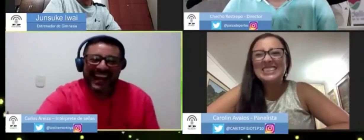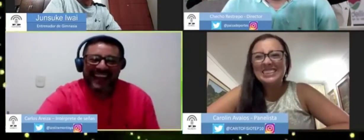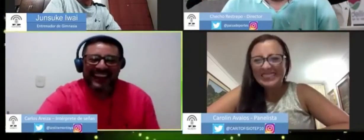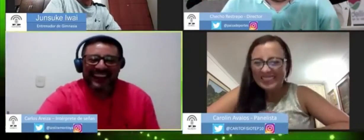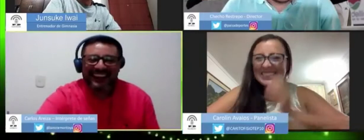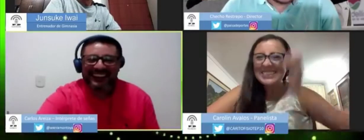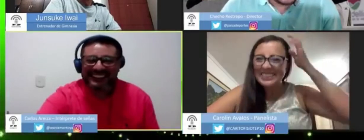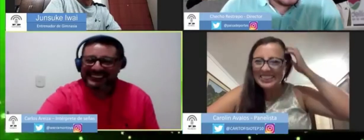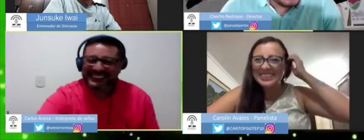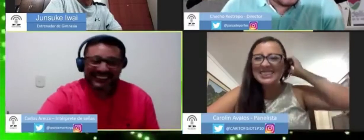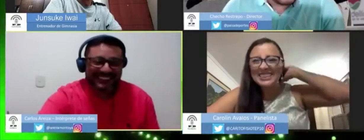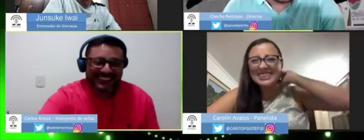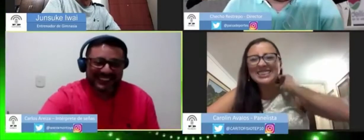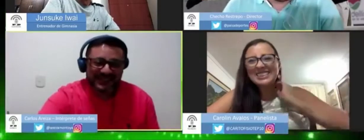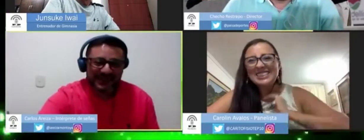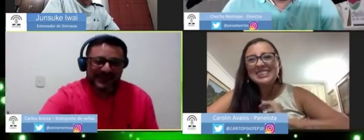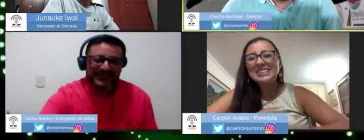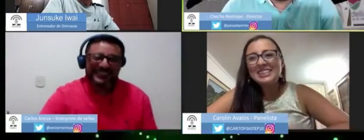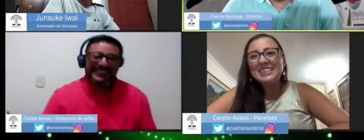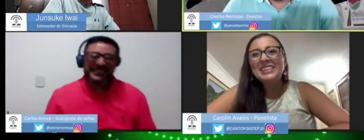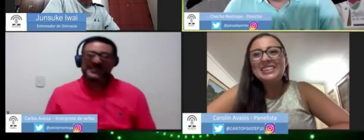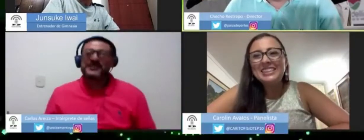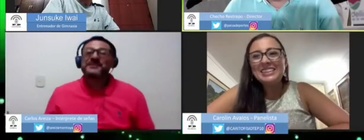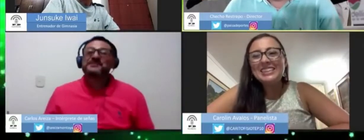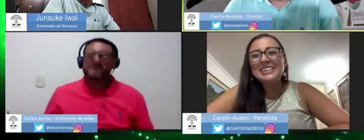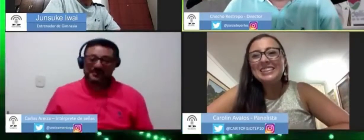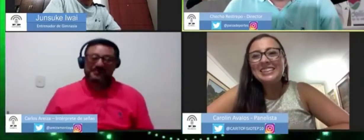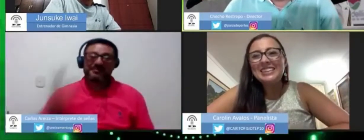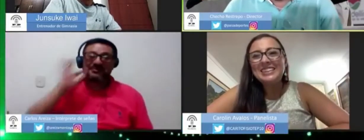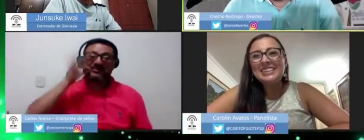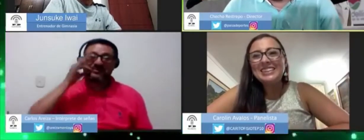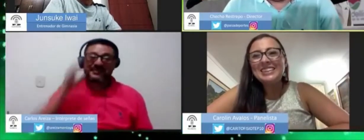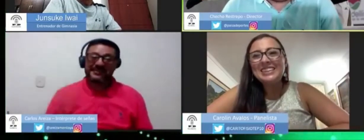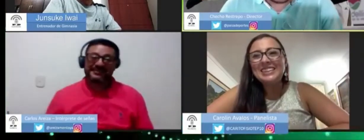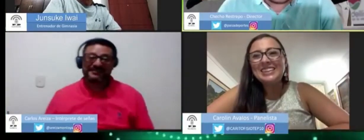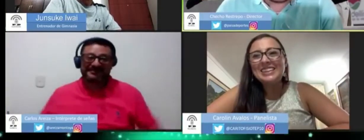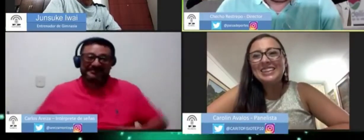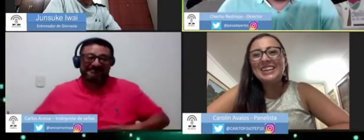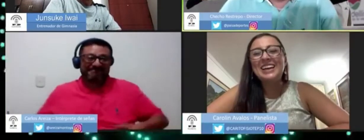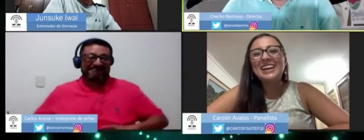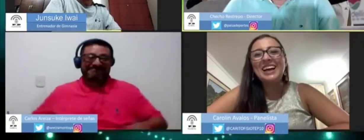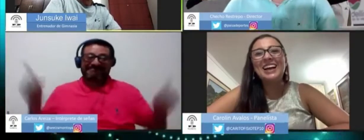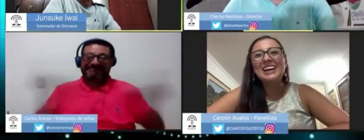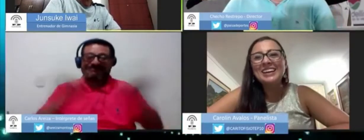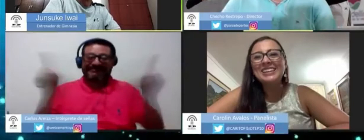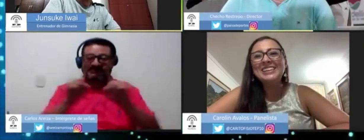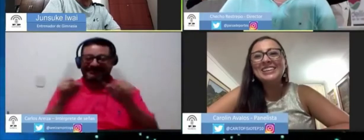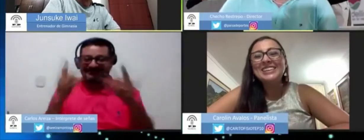ensalada. No, eso es de fama, pero a esta hora no aguanta, 9:30. Y